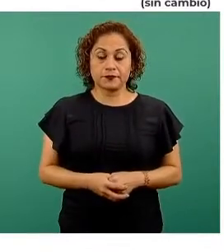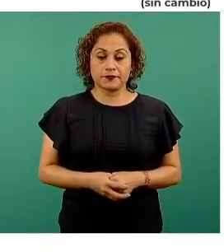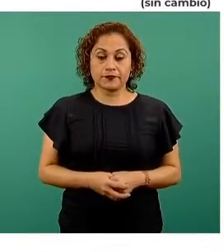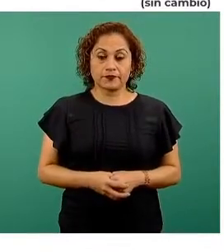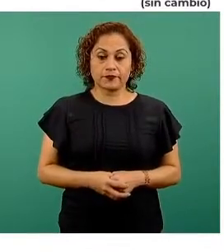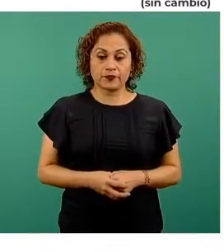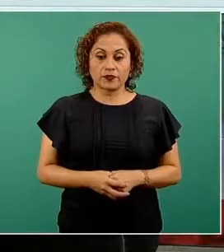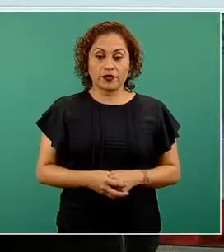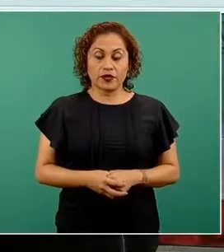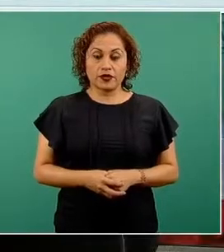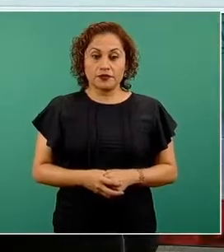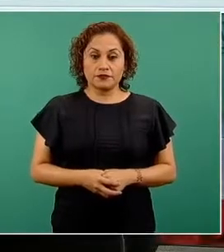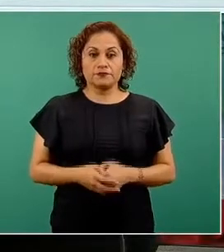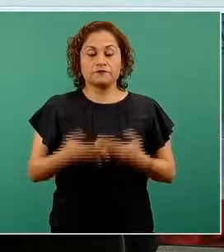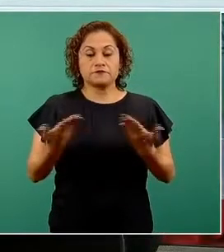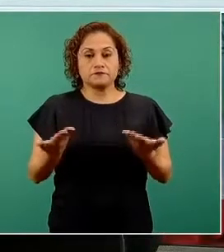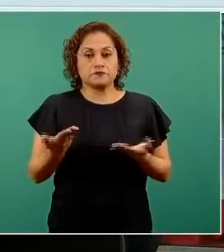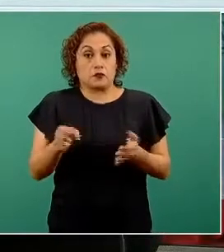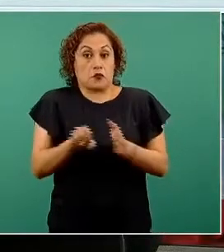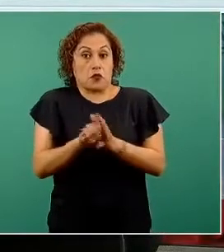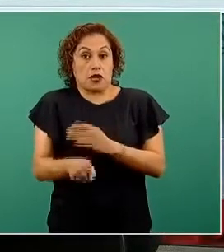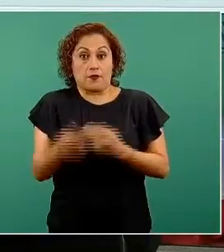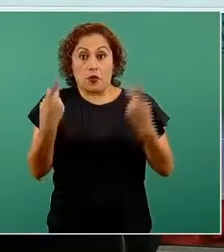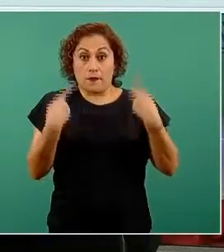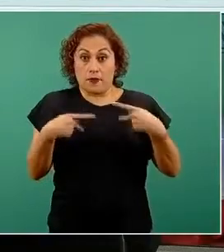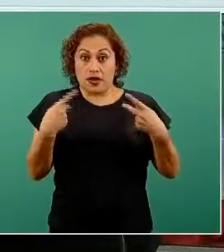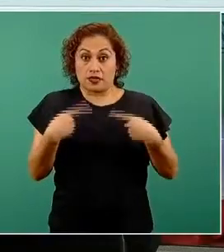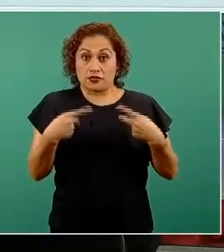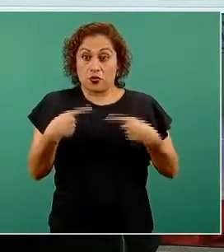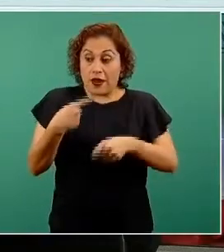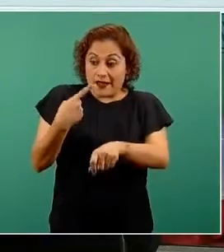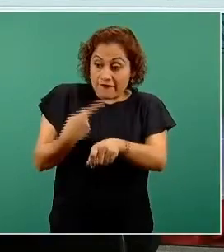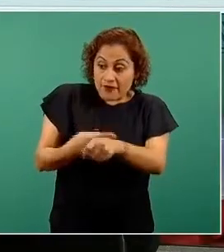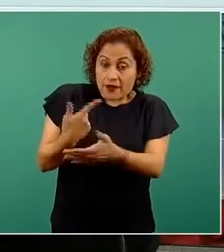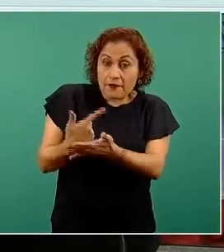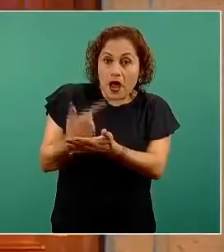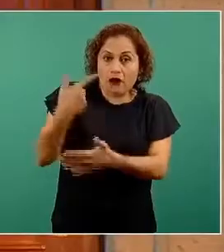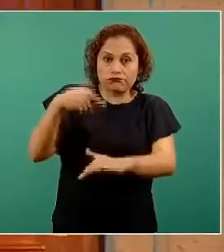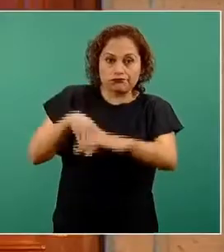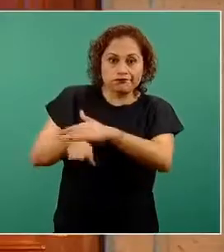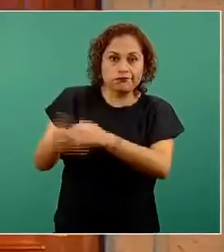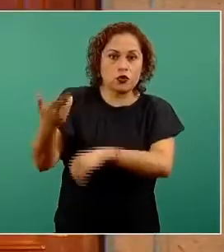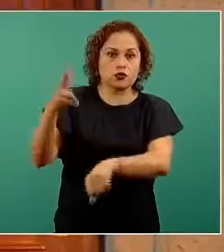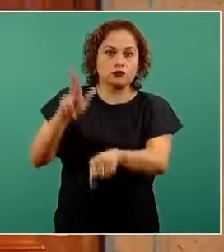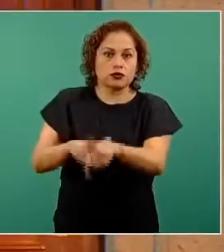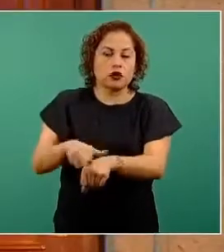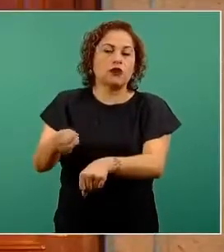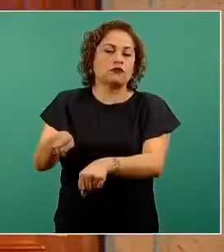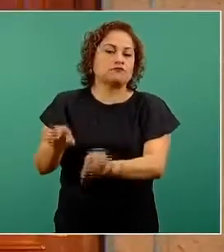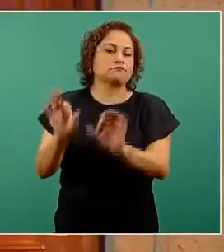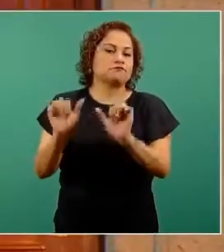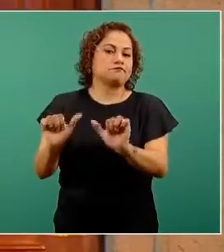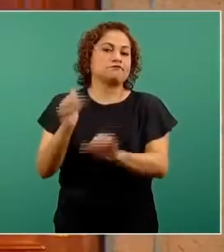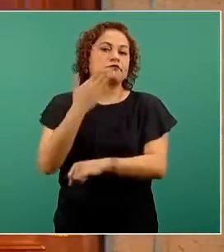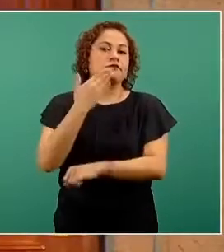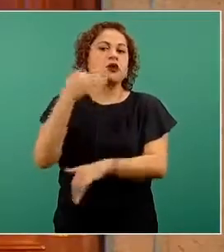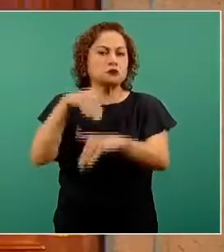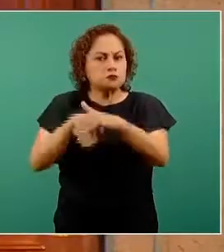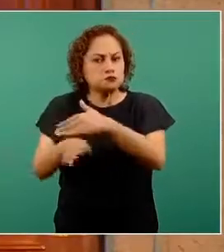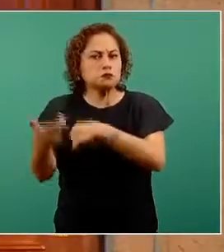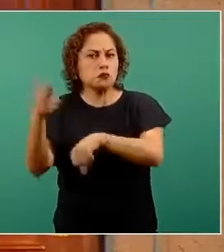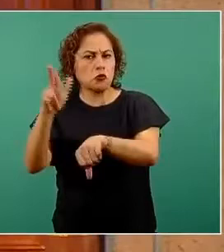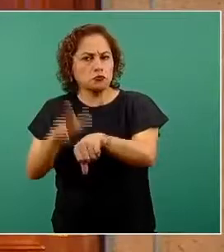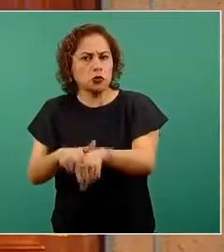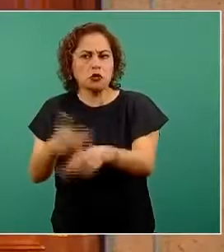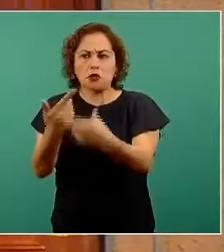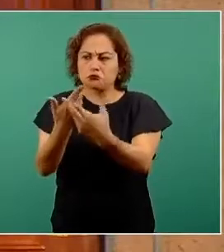para efectos de los casos graves, que son los que requieren hospitalización, pues las tendencias descendentes también son congruentes y se